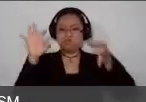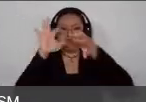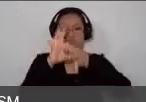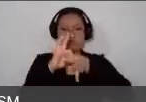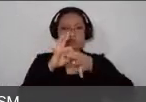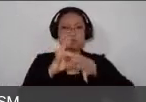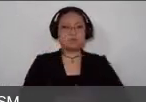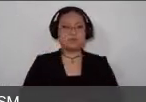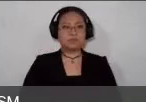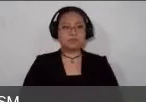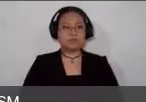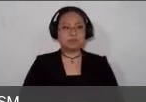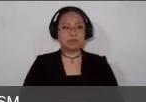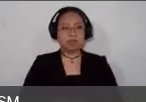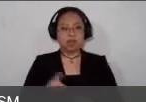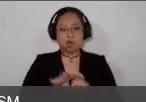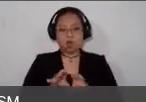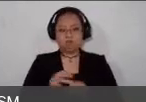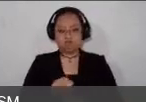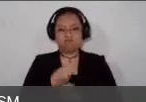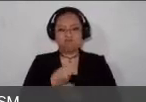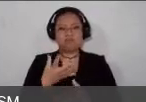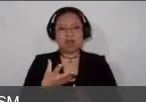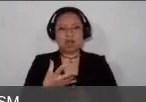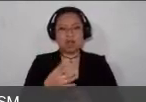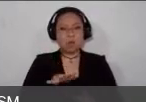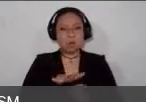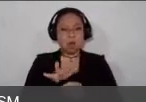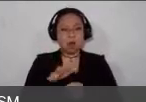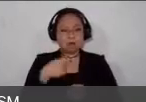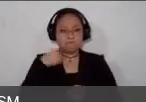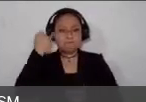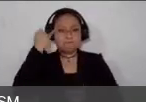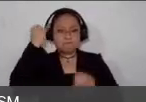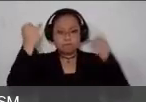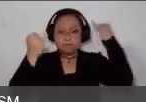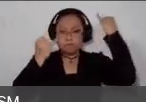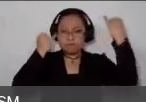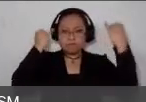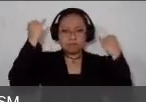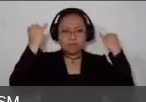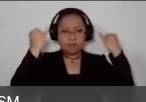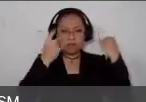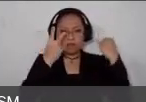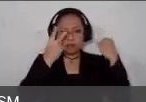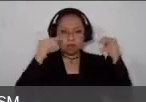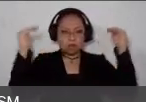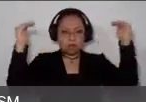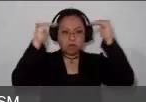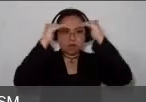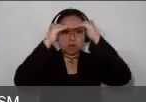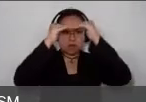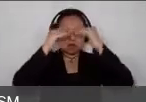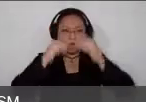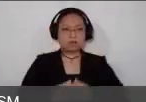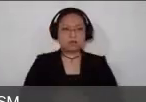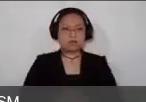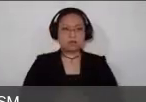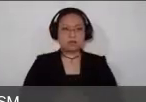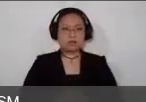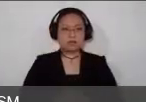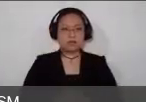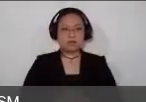y su sello es su percepción de la vida desde los dos niveles desde hemisferio